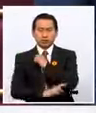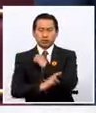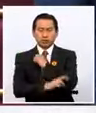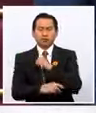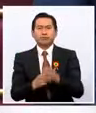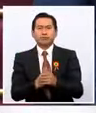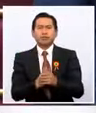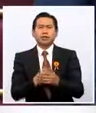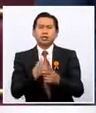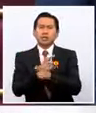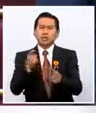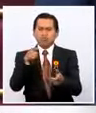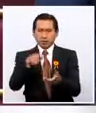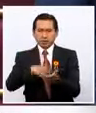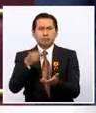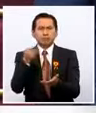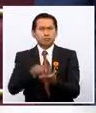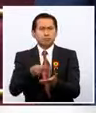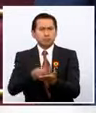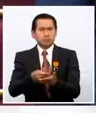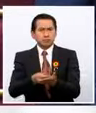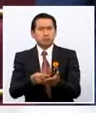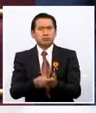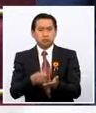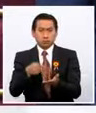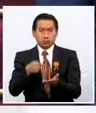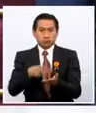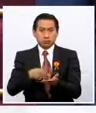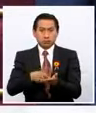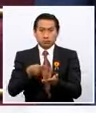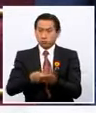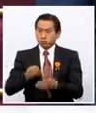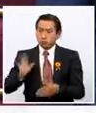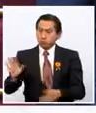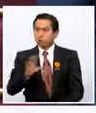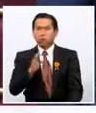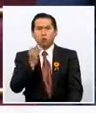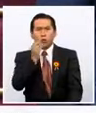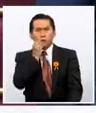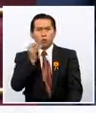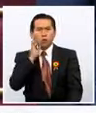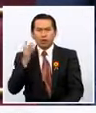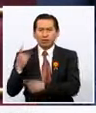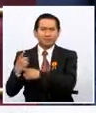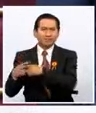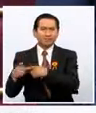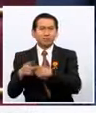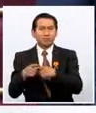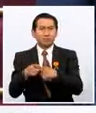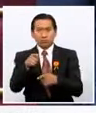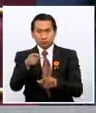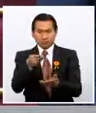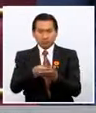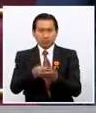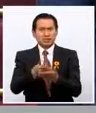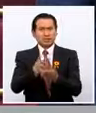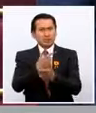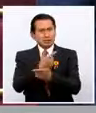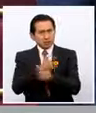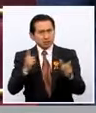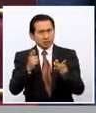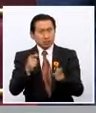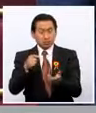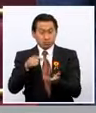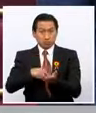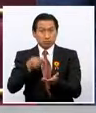liberen este dinero que es para los hogares liberen este dinero que es